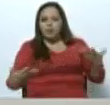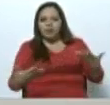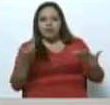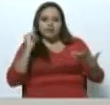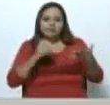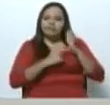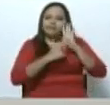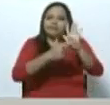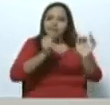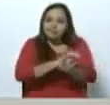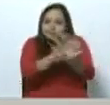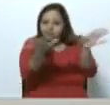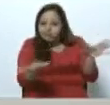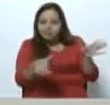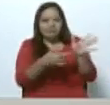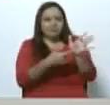aquí.